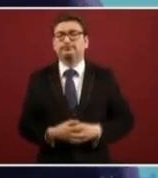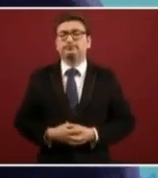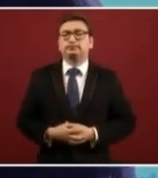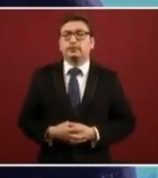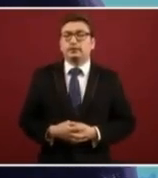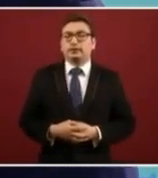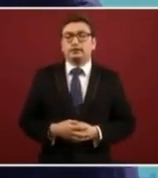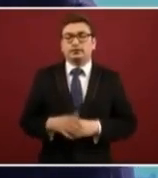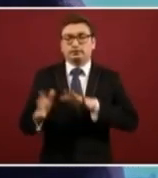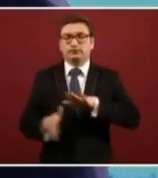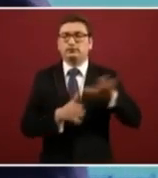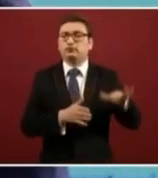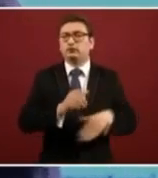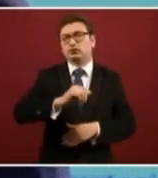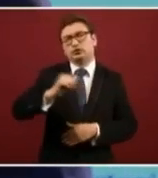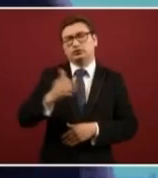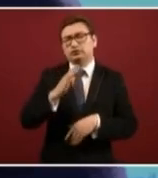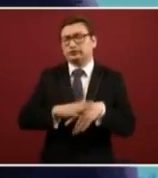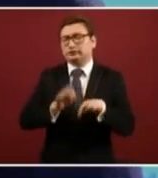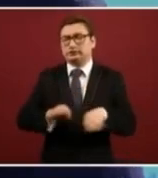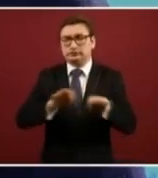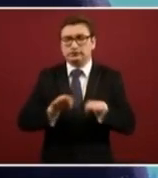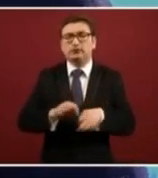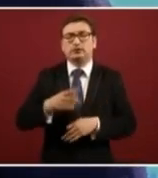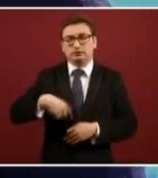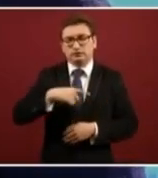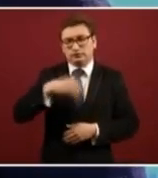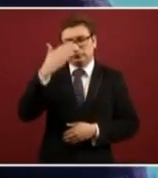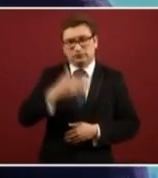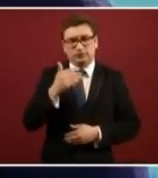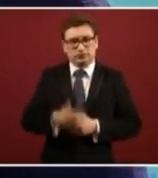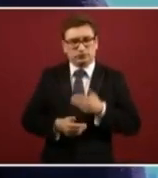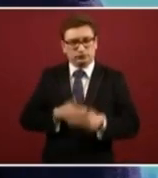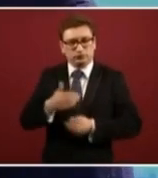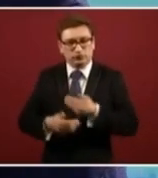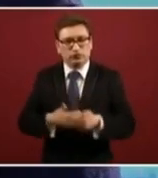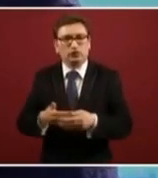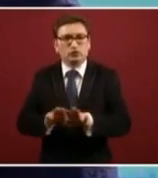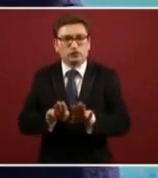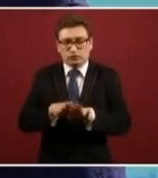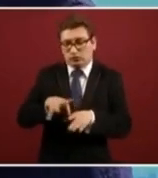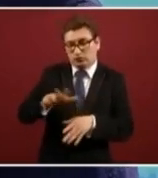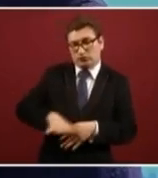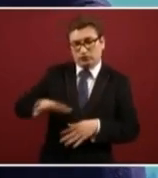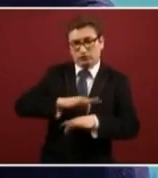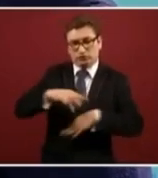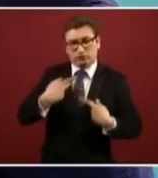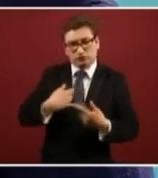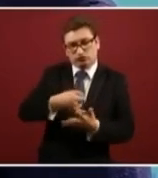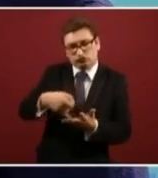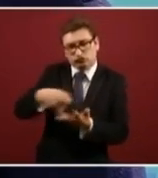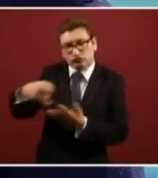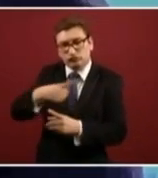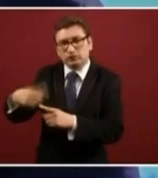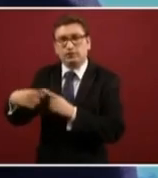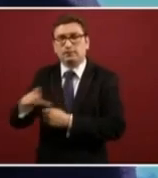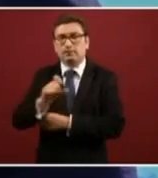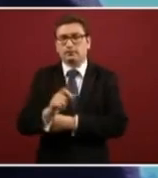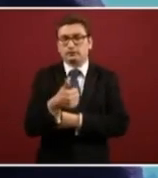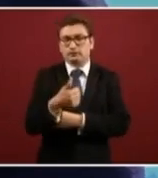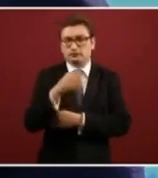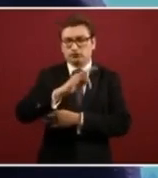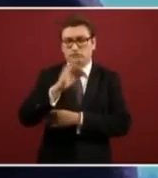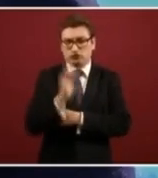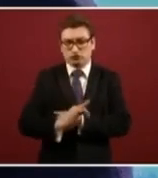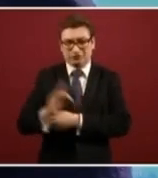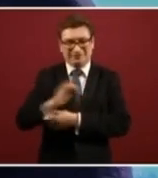importante destacar que en reconocimiento del proceso de feminización del trabajo agrícola, el 26%